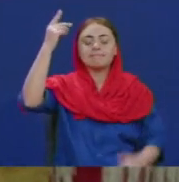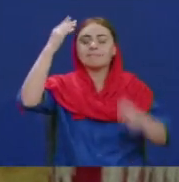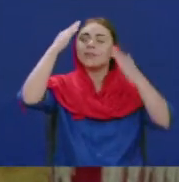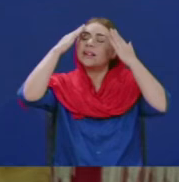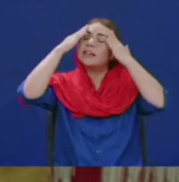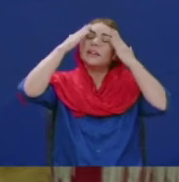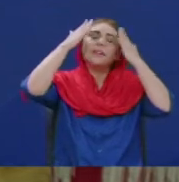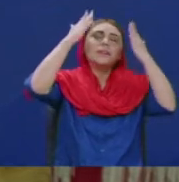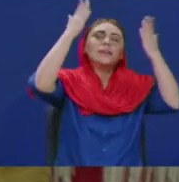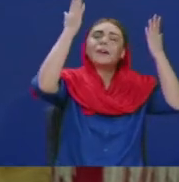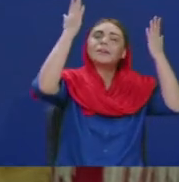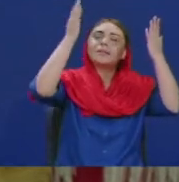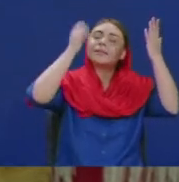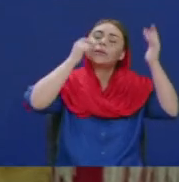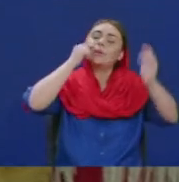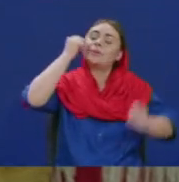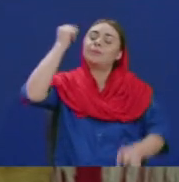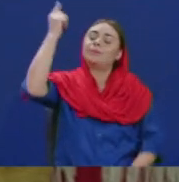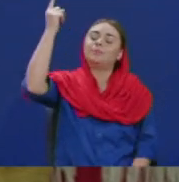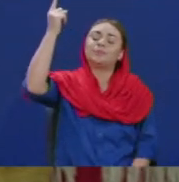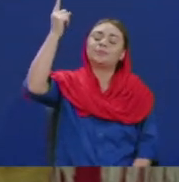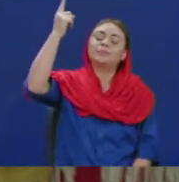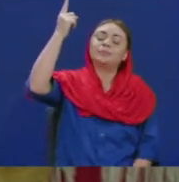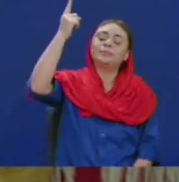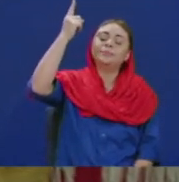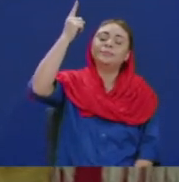Gracias, Señor.